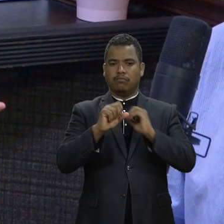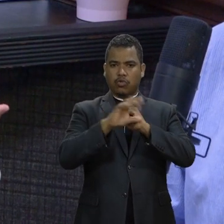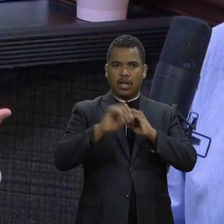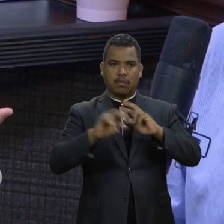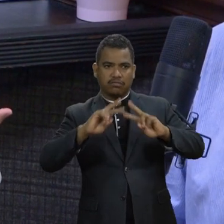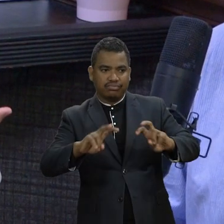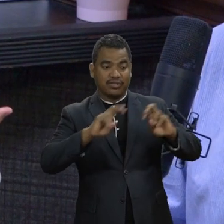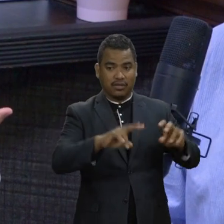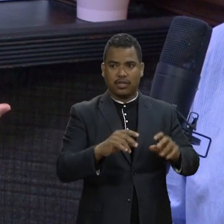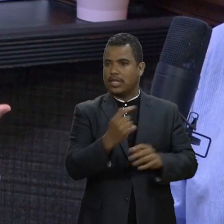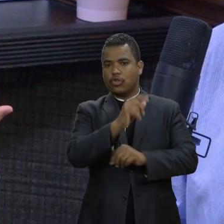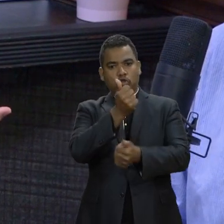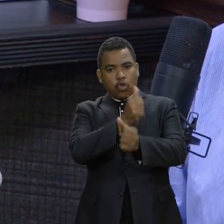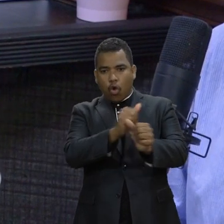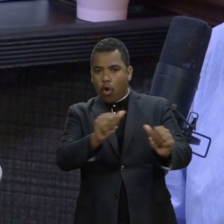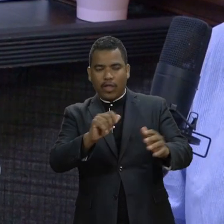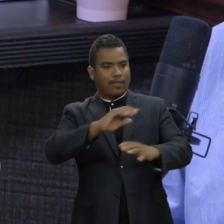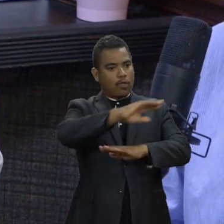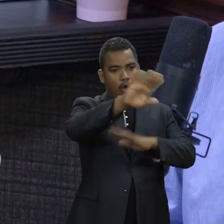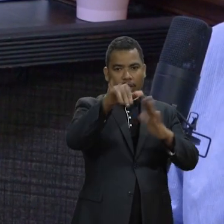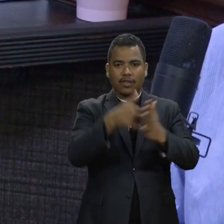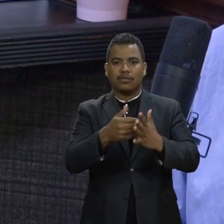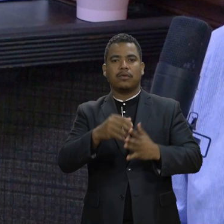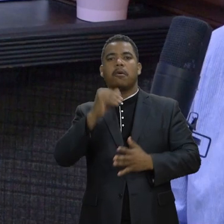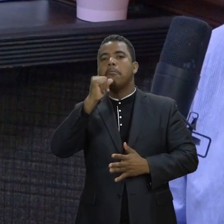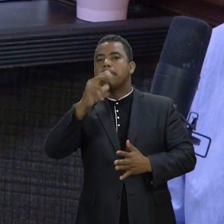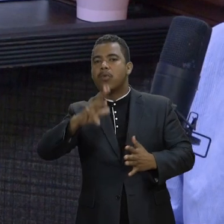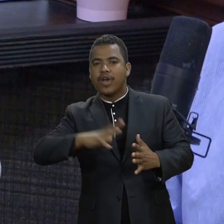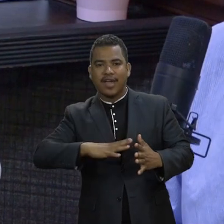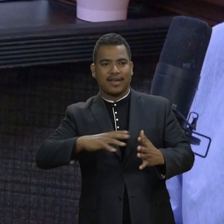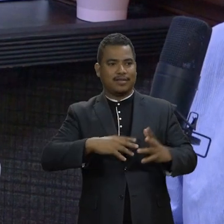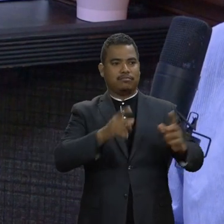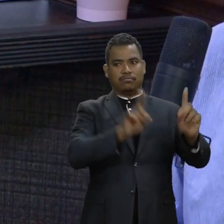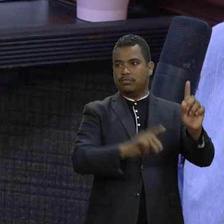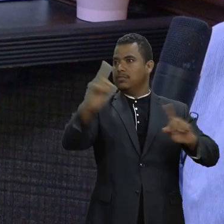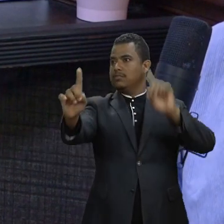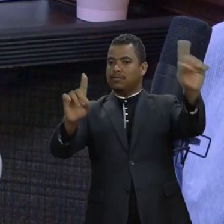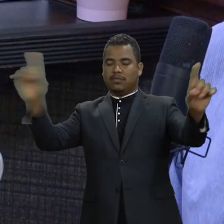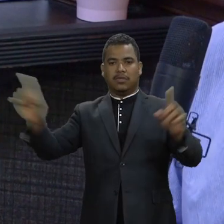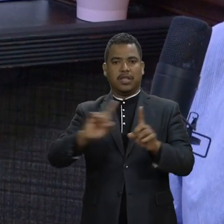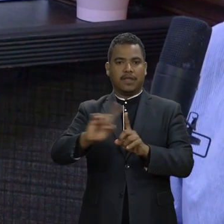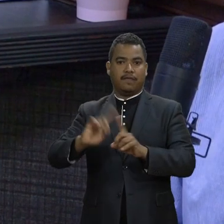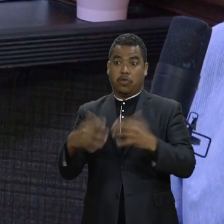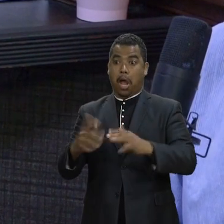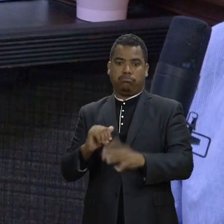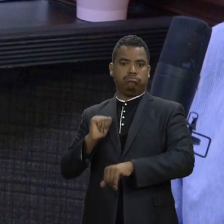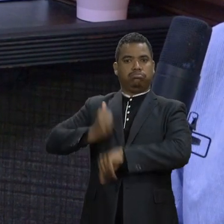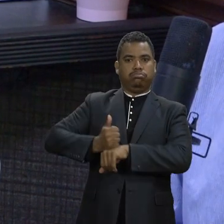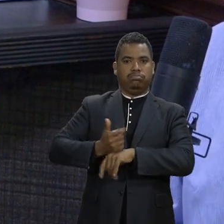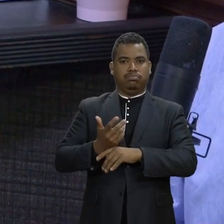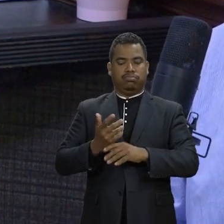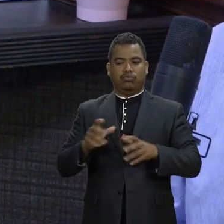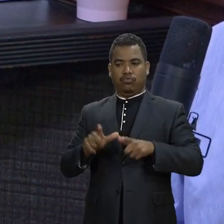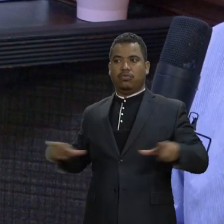a ver, todos son de mujeres, no sé por qué, ¿verdad? Mujeres al poder. Esa persona para mí ya ha logrado pues